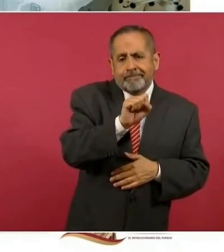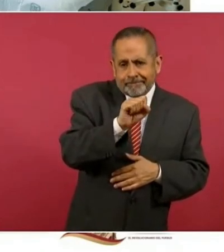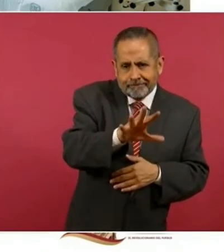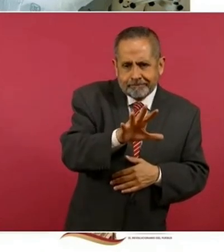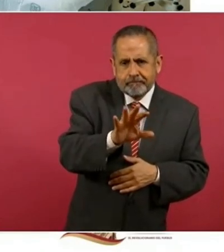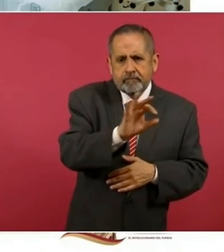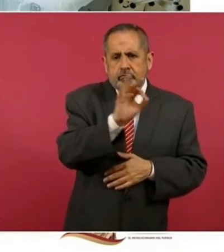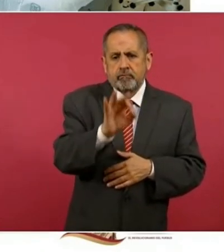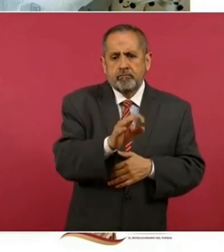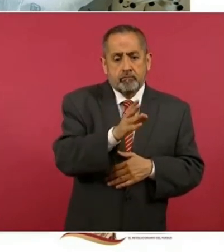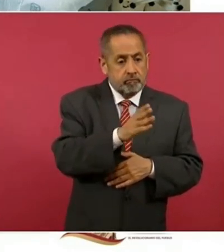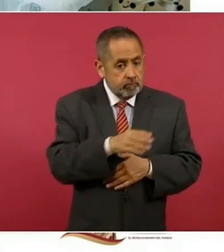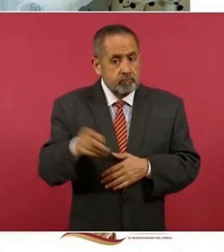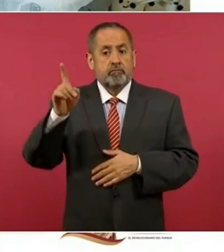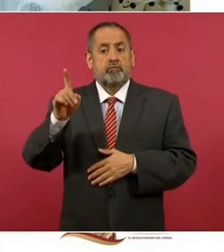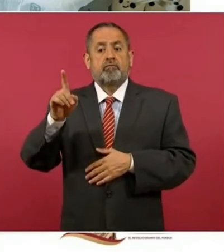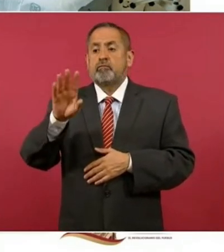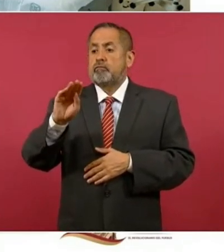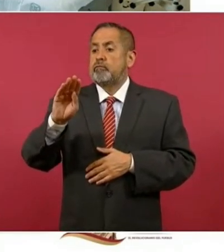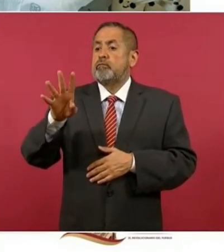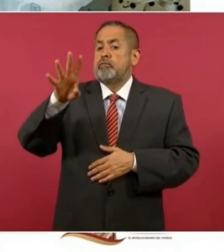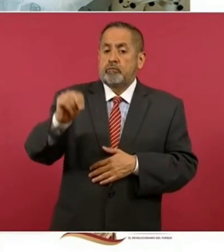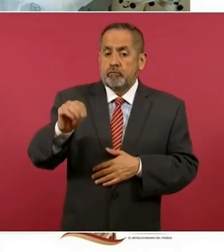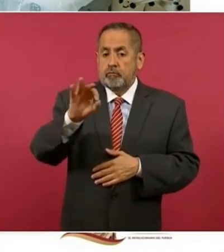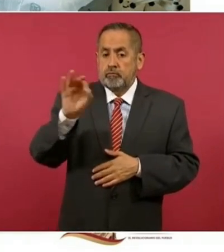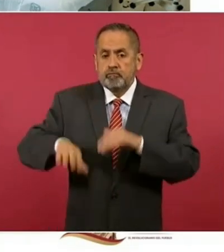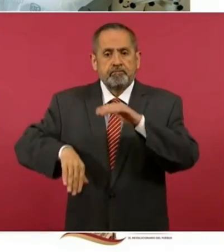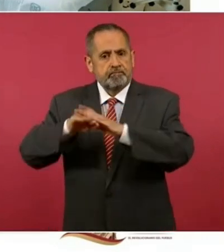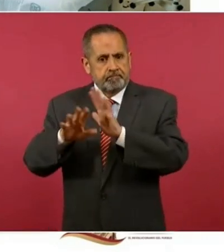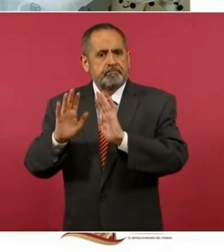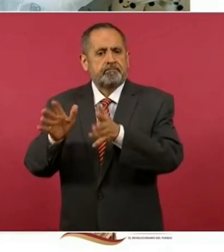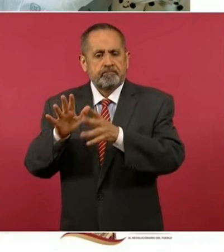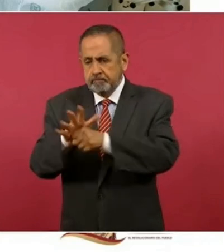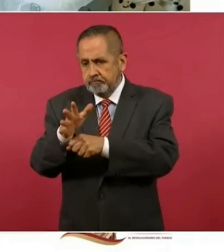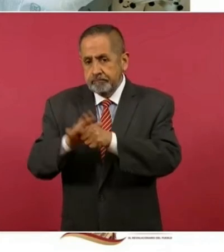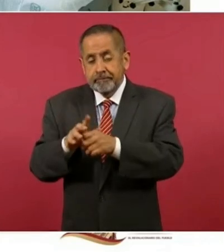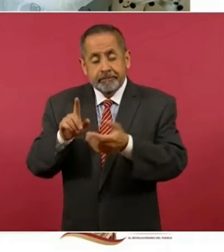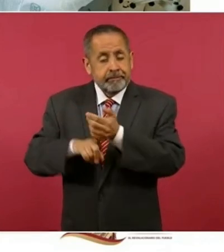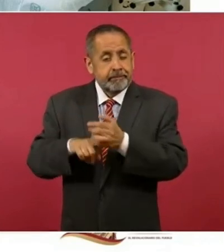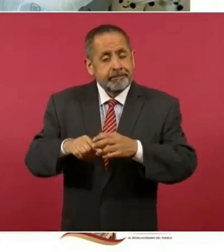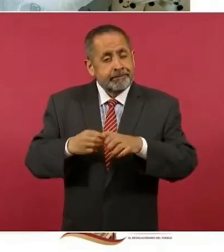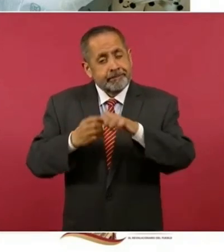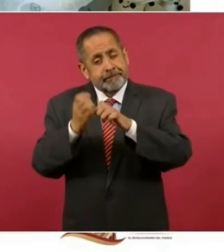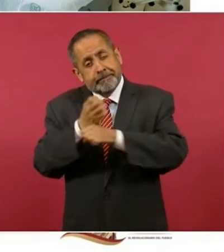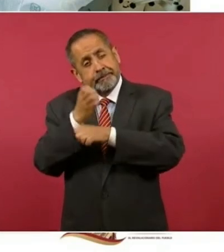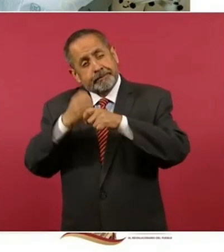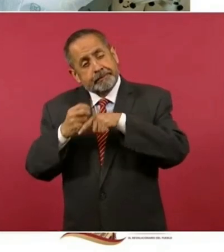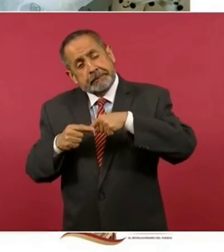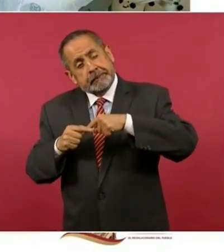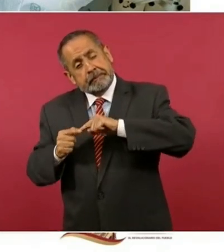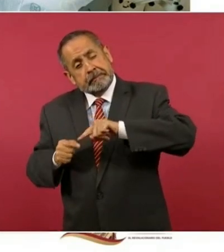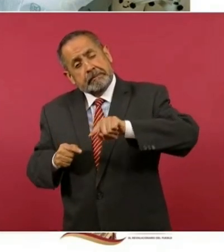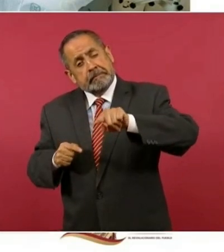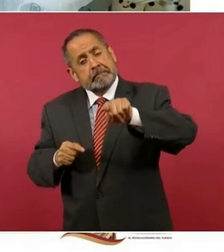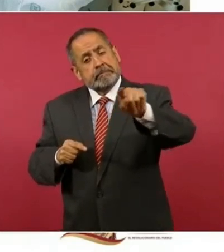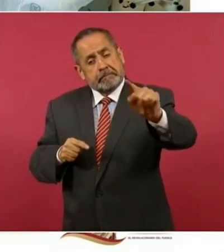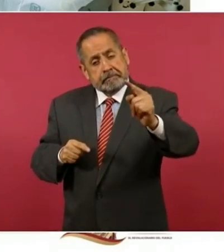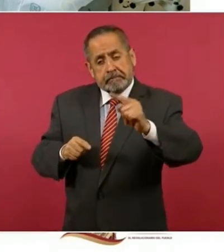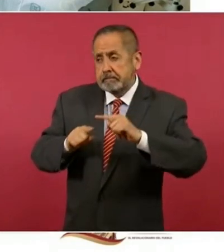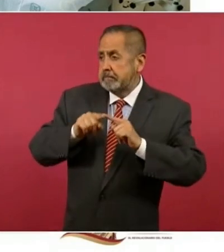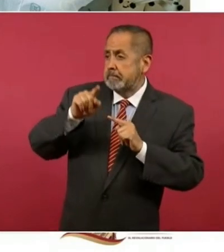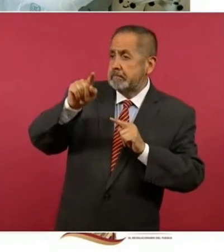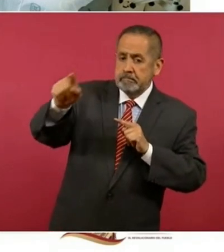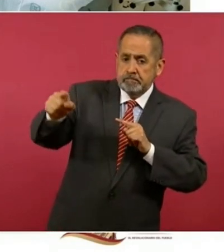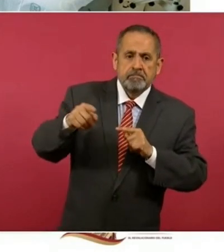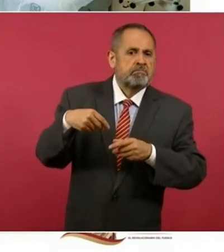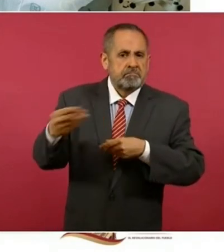65% a un 99%. En este estado donde las distancias son muy largas era complicado llegar a estos niveles